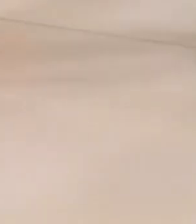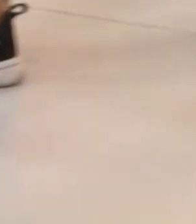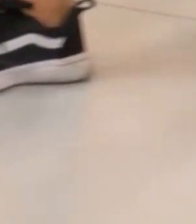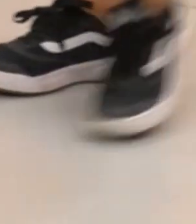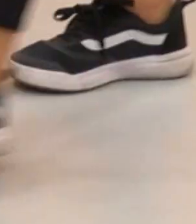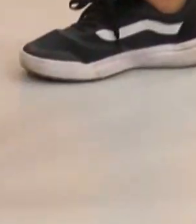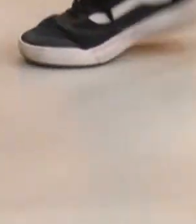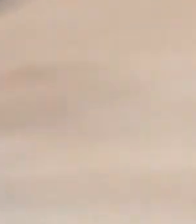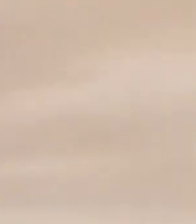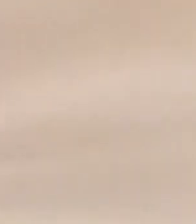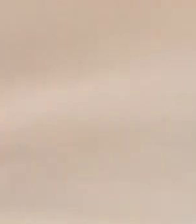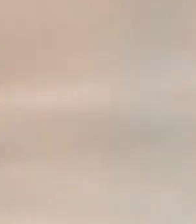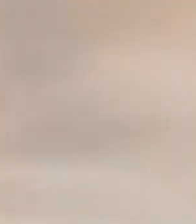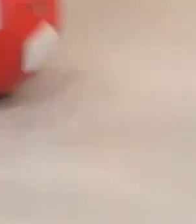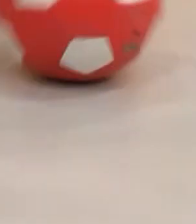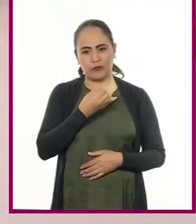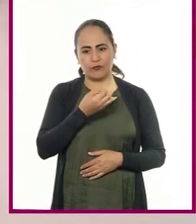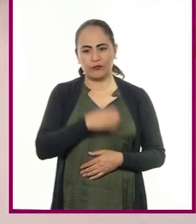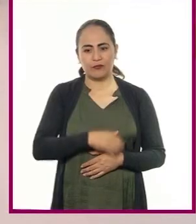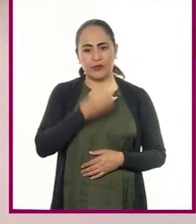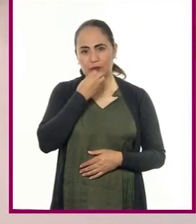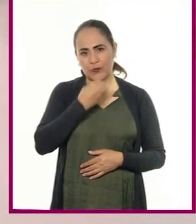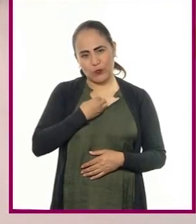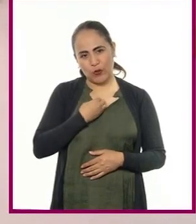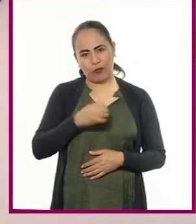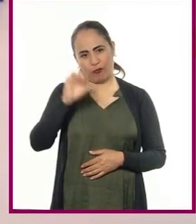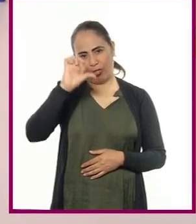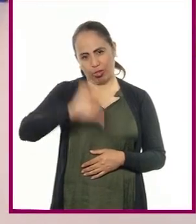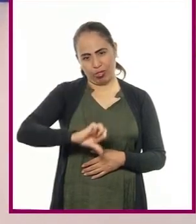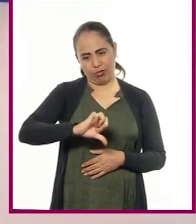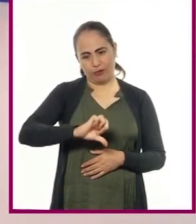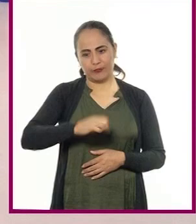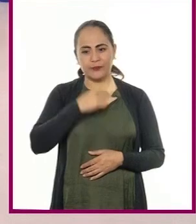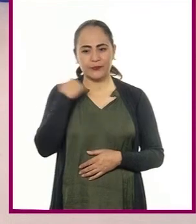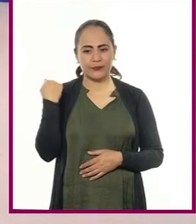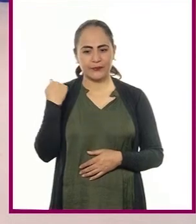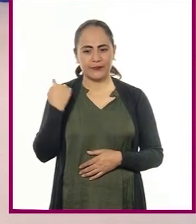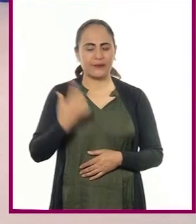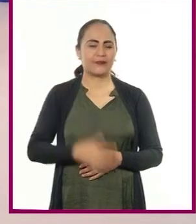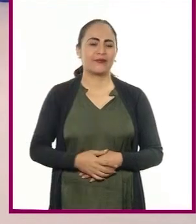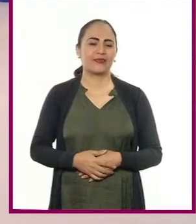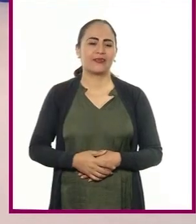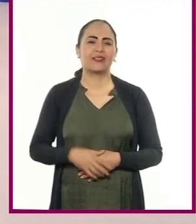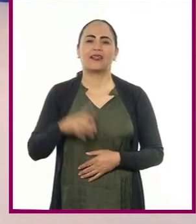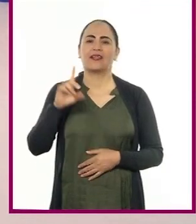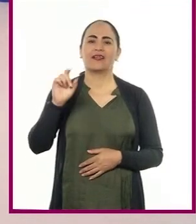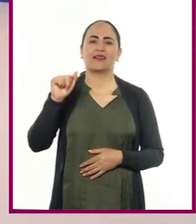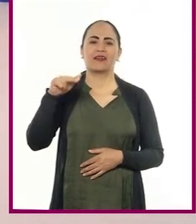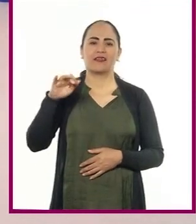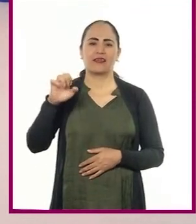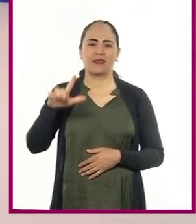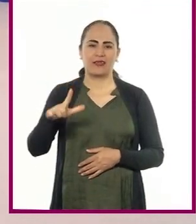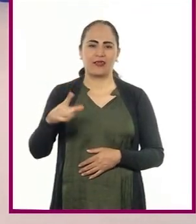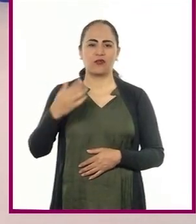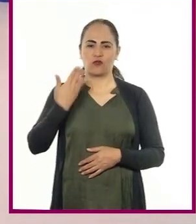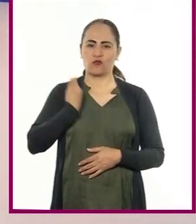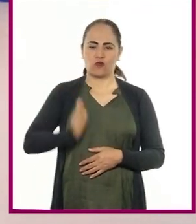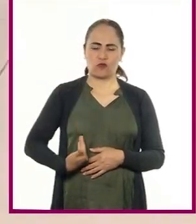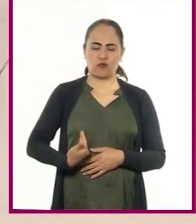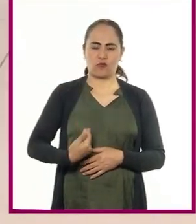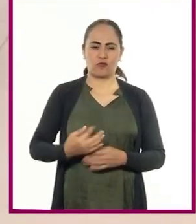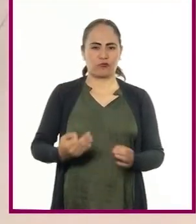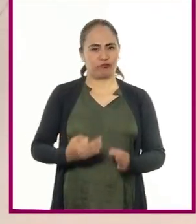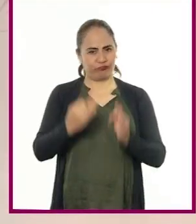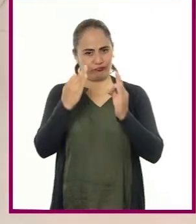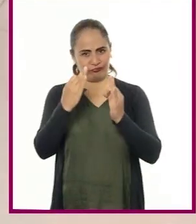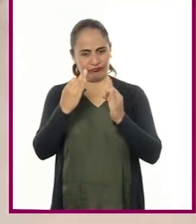Gol, maestra. Ni modo. Ni modo, perdí. Va Dani. Daniel contra mí.